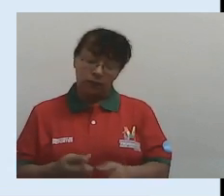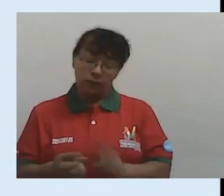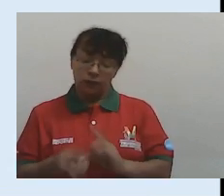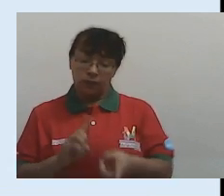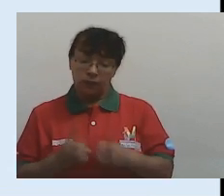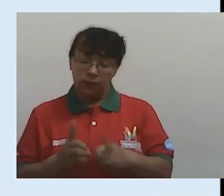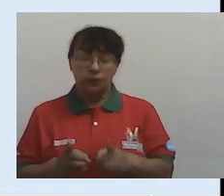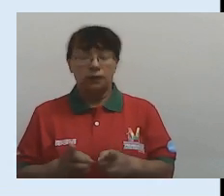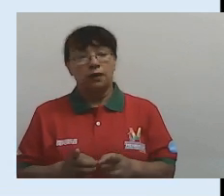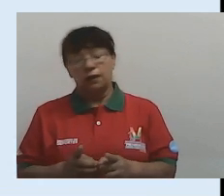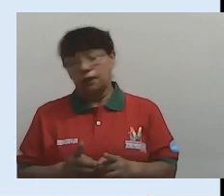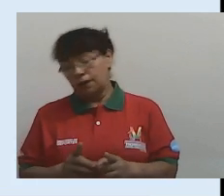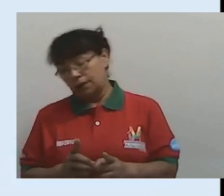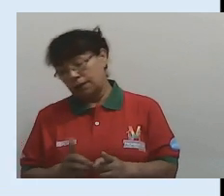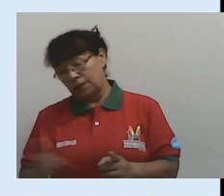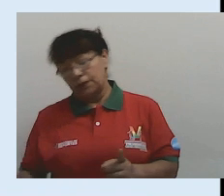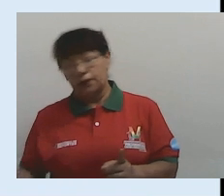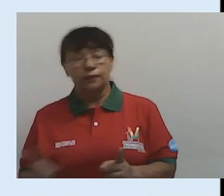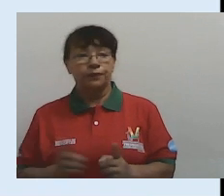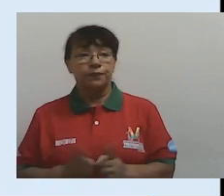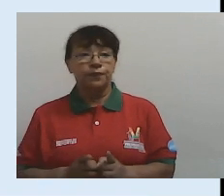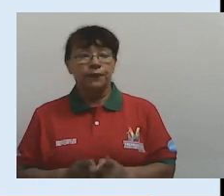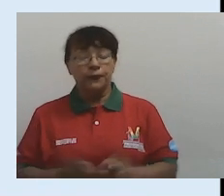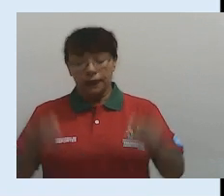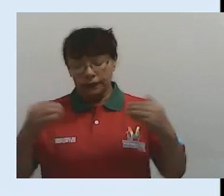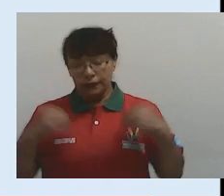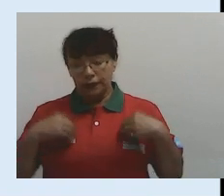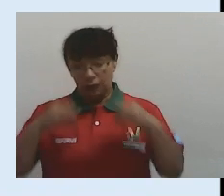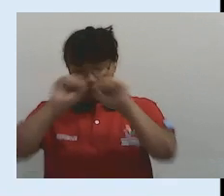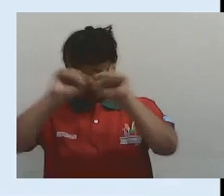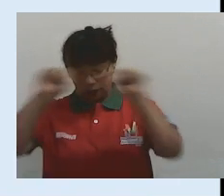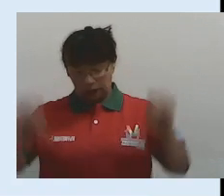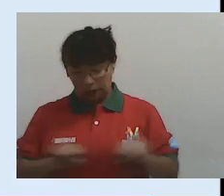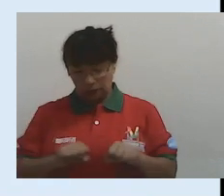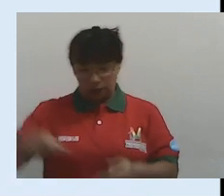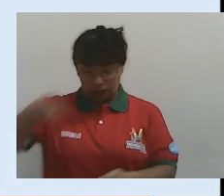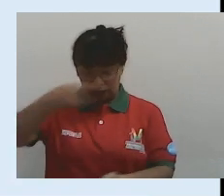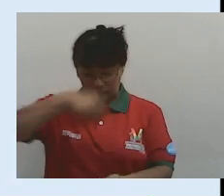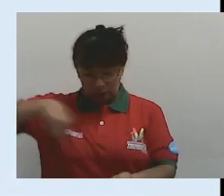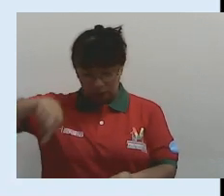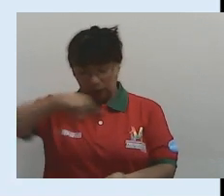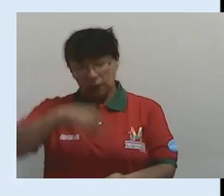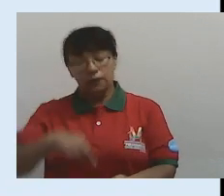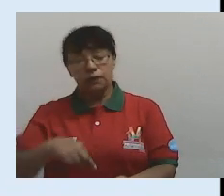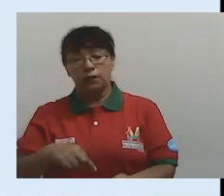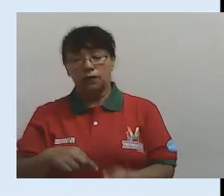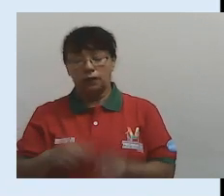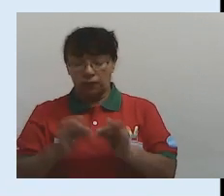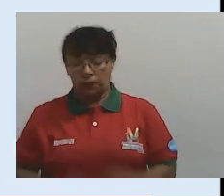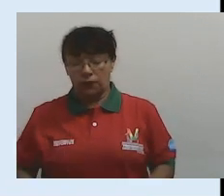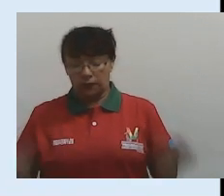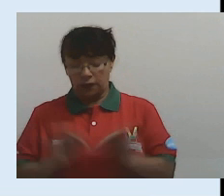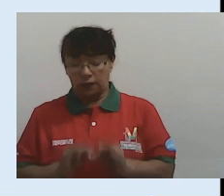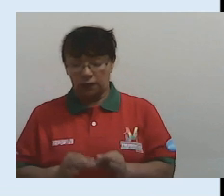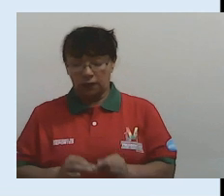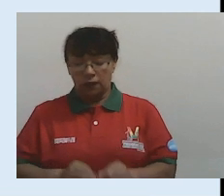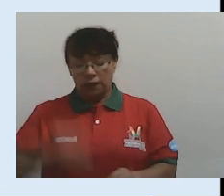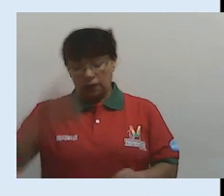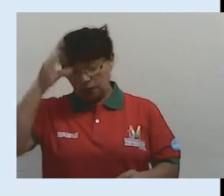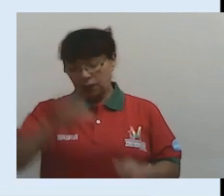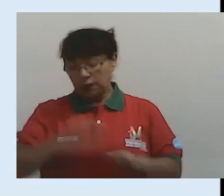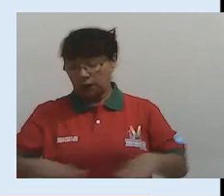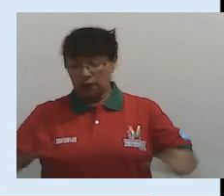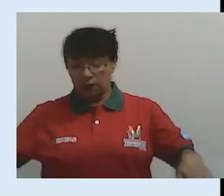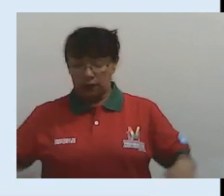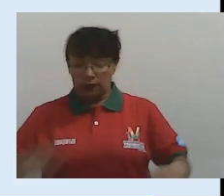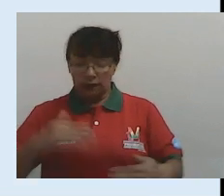favor. Luego, tenemos un sistema de rotación que es muy importante porque los niños tienen que pasar de una estación